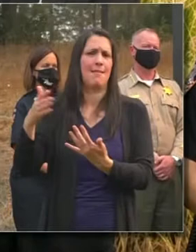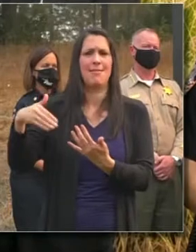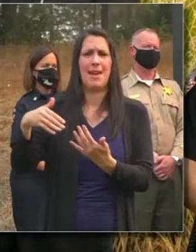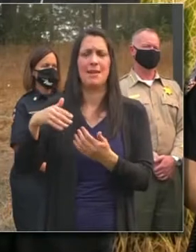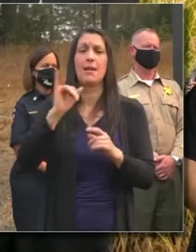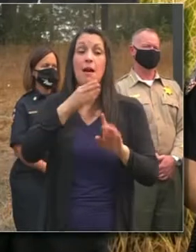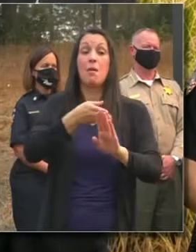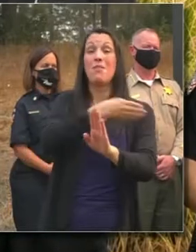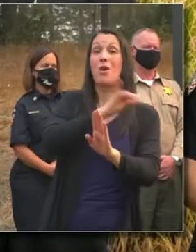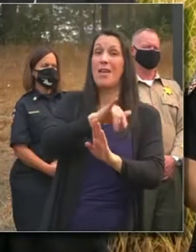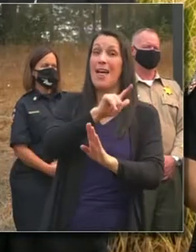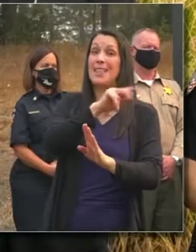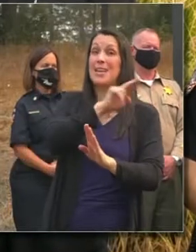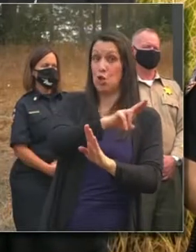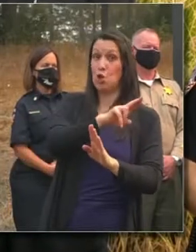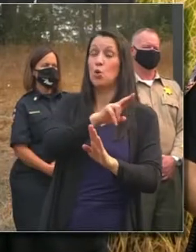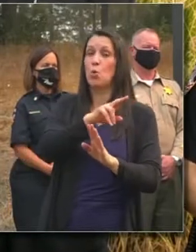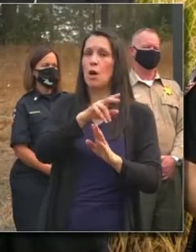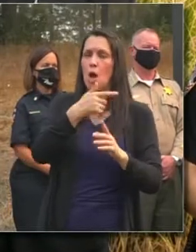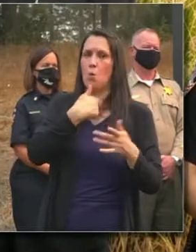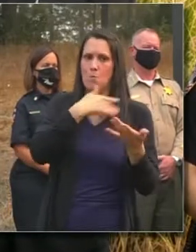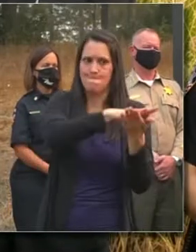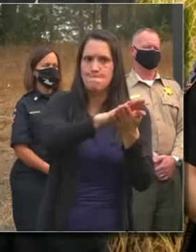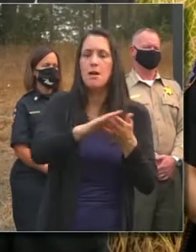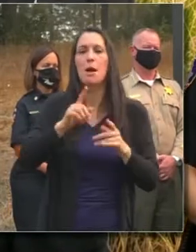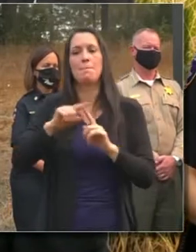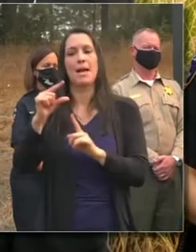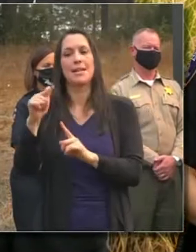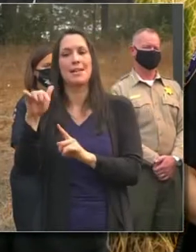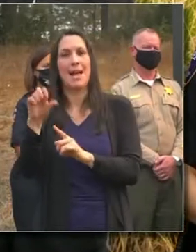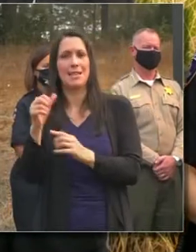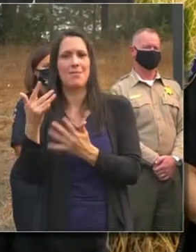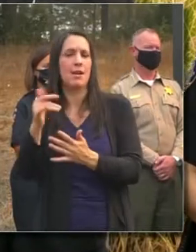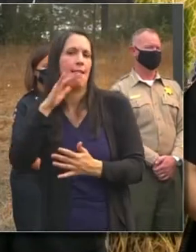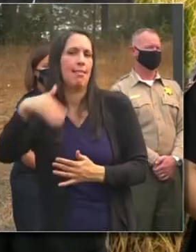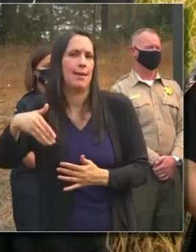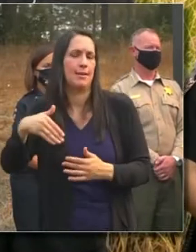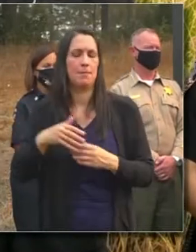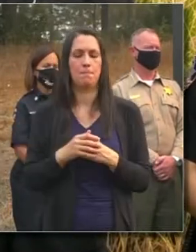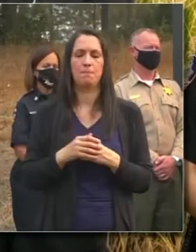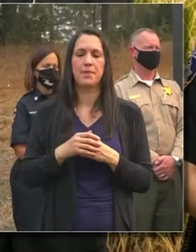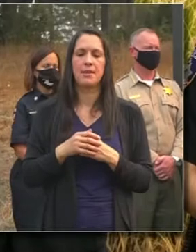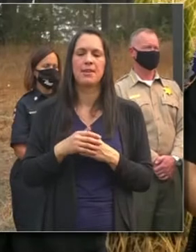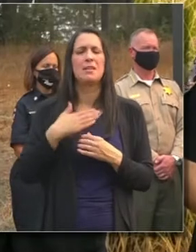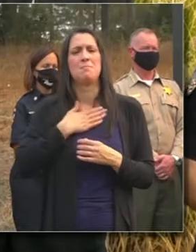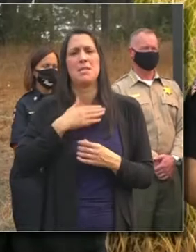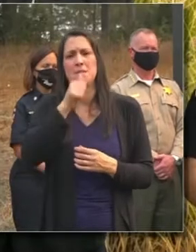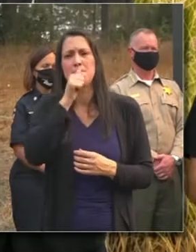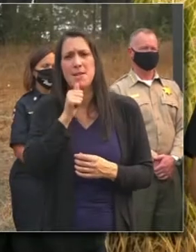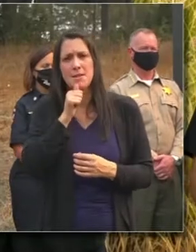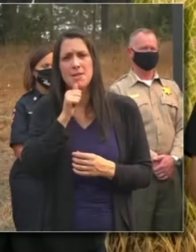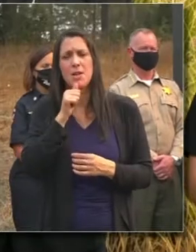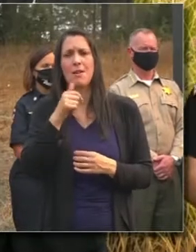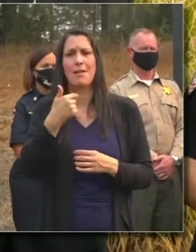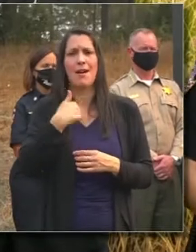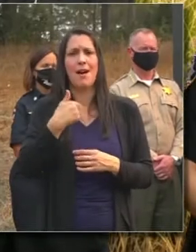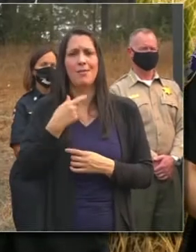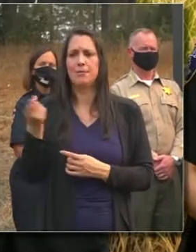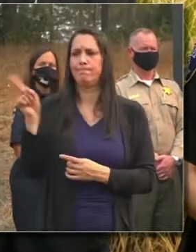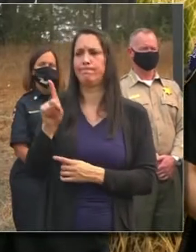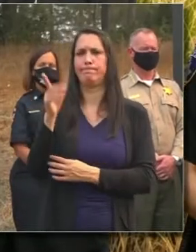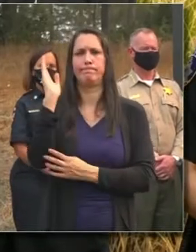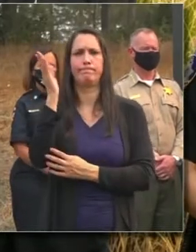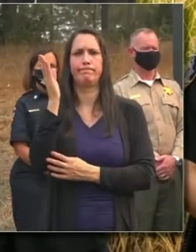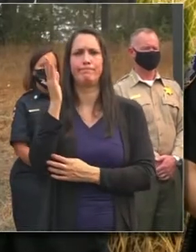muy lejos de eso porque todavía se activó el incendio así que esto es un maratón y les pido que ustedes tengan paciencia he estado aquí ante ustedes